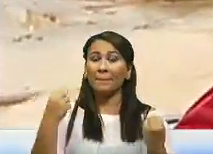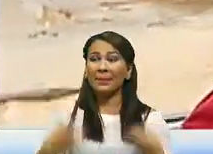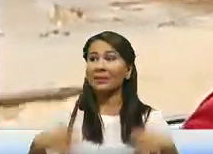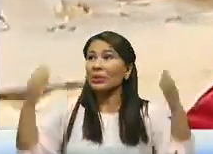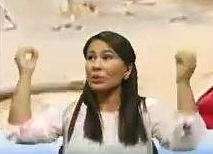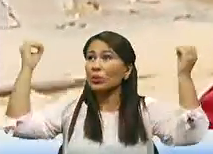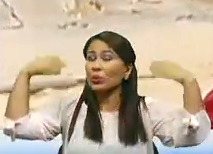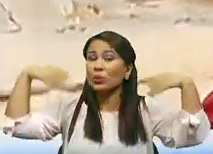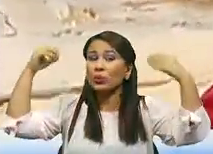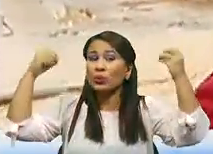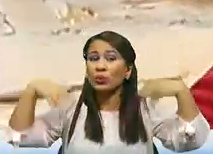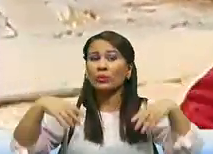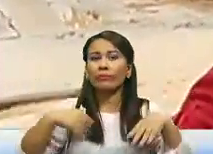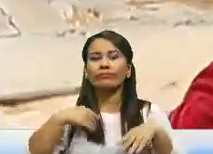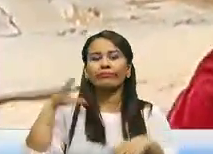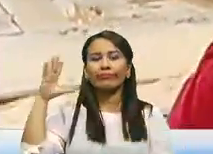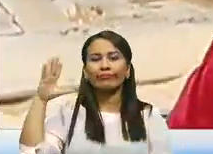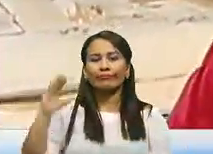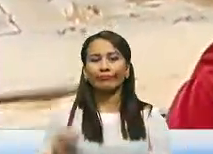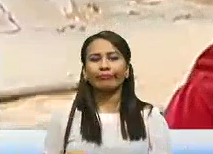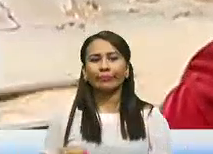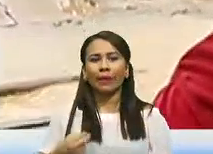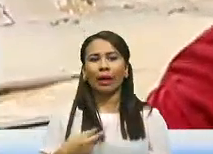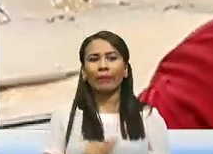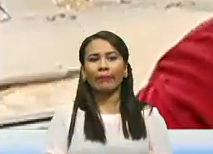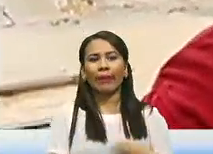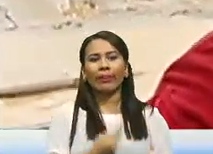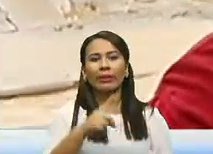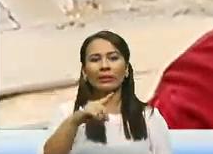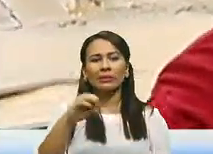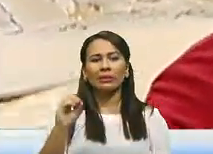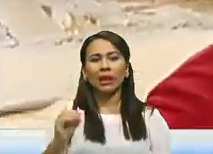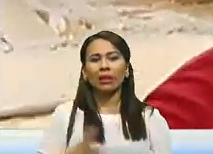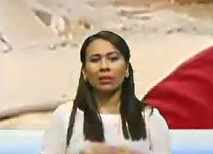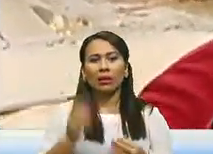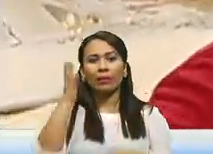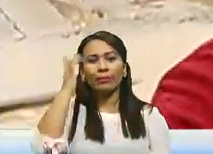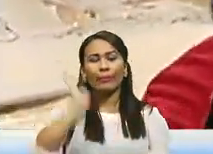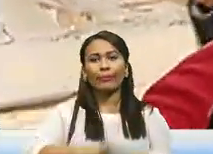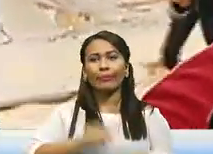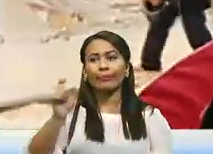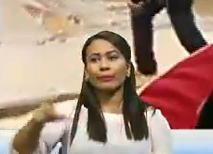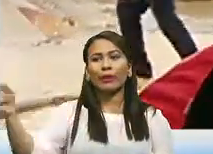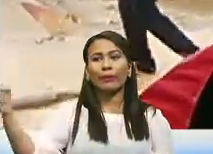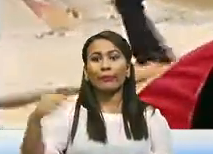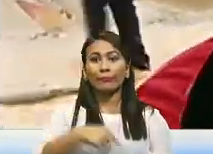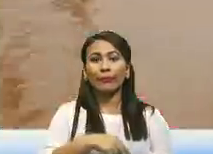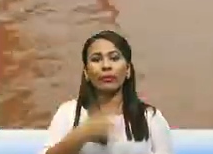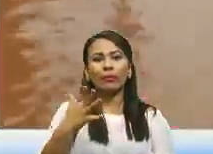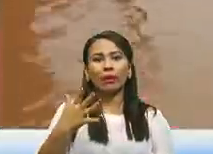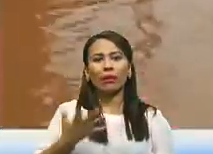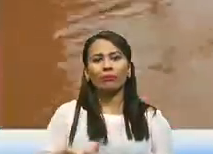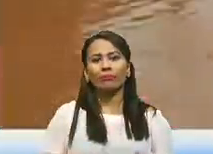lluvias, baja a 200, a 100, porque la gente no llega por la lluvia muy fuerte.